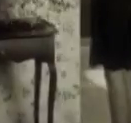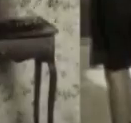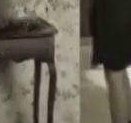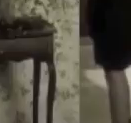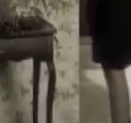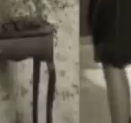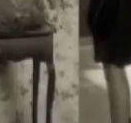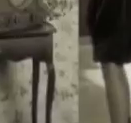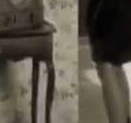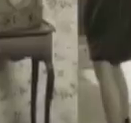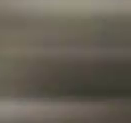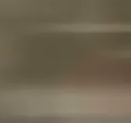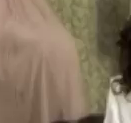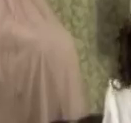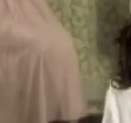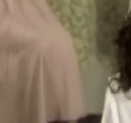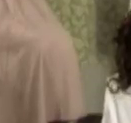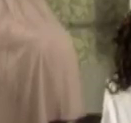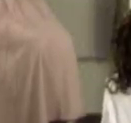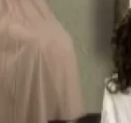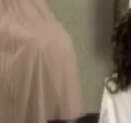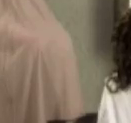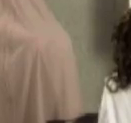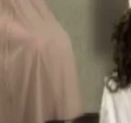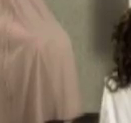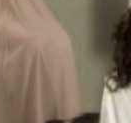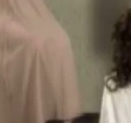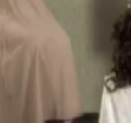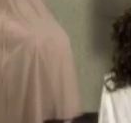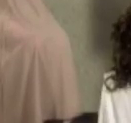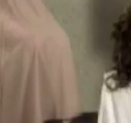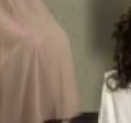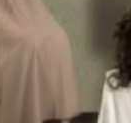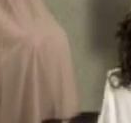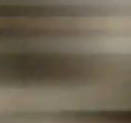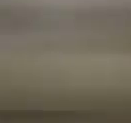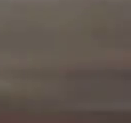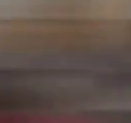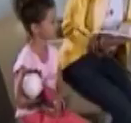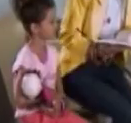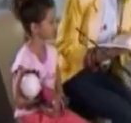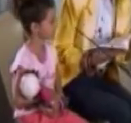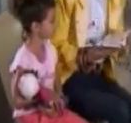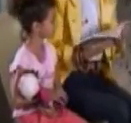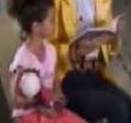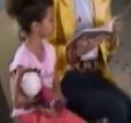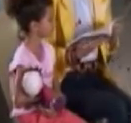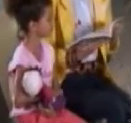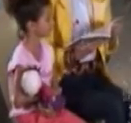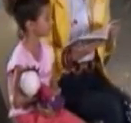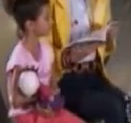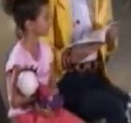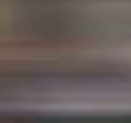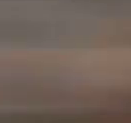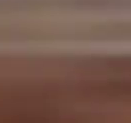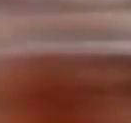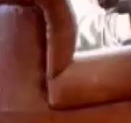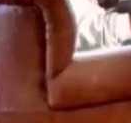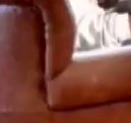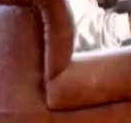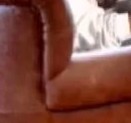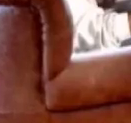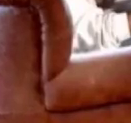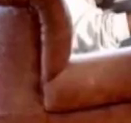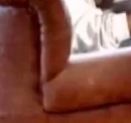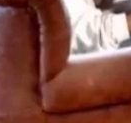Desde hace más de 125 años, la prensa libre estuvo siempre en el lugar correcto y en formato adecuado para convertir la